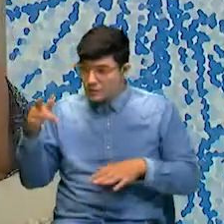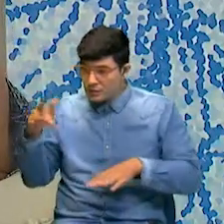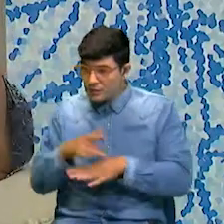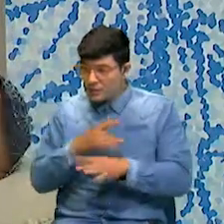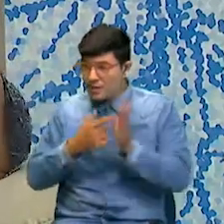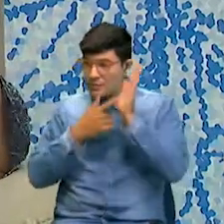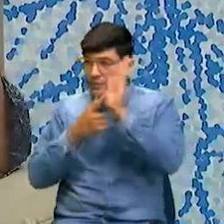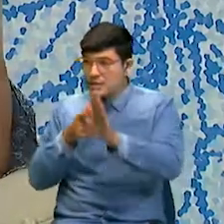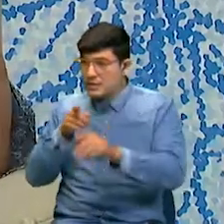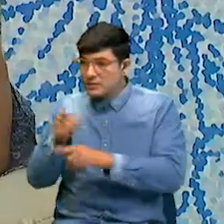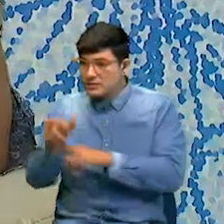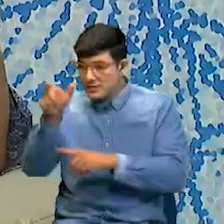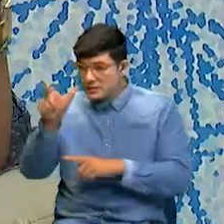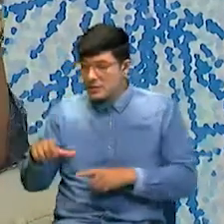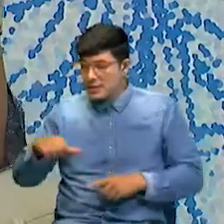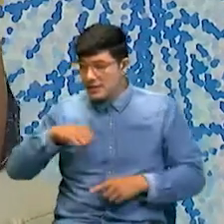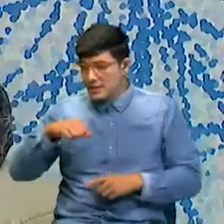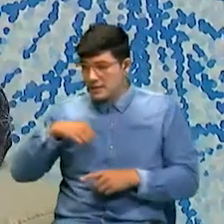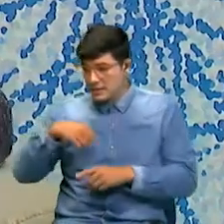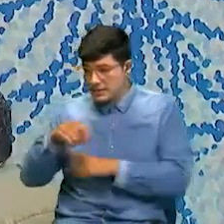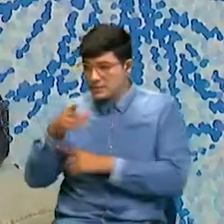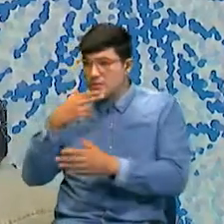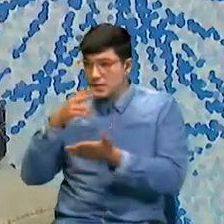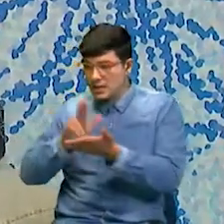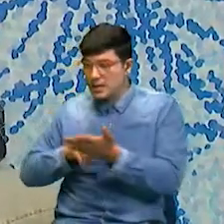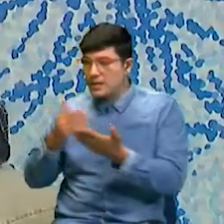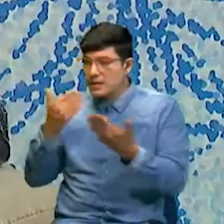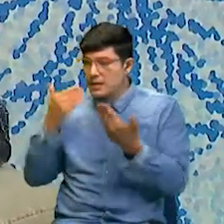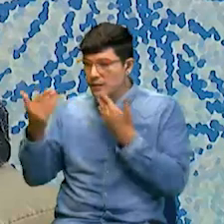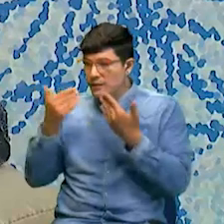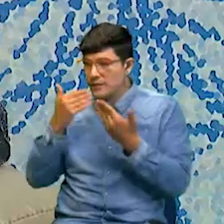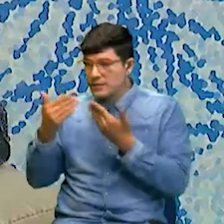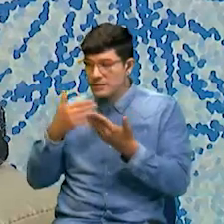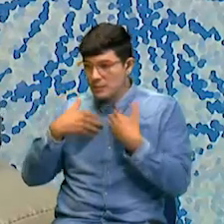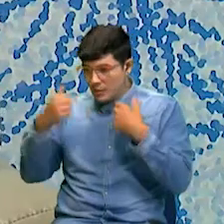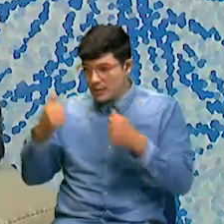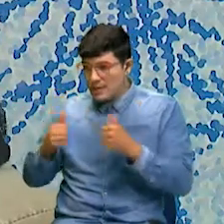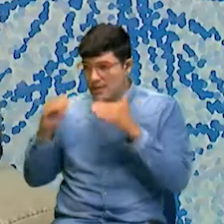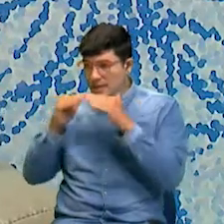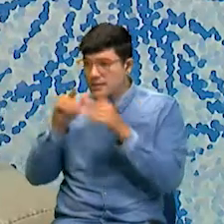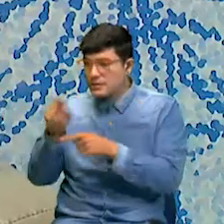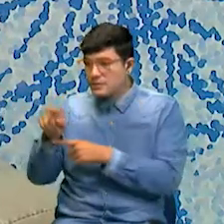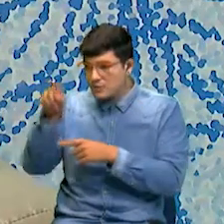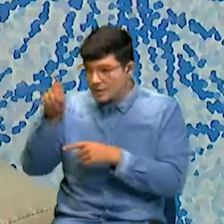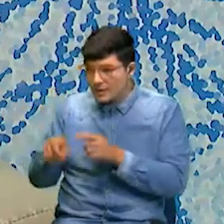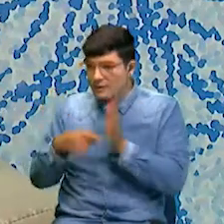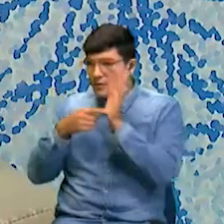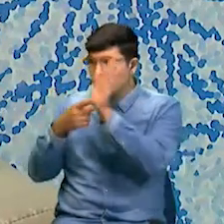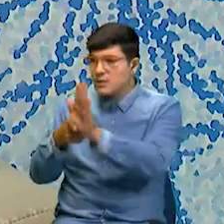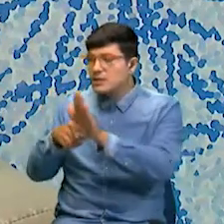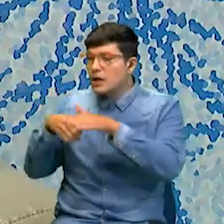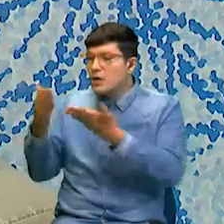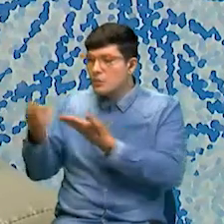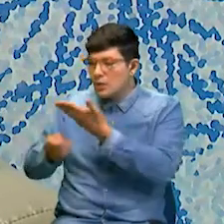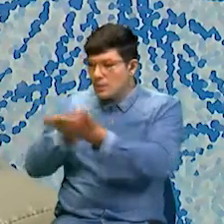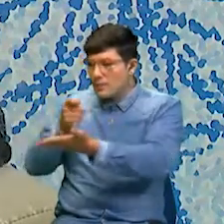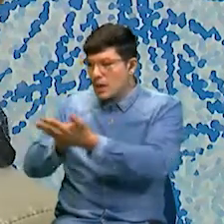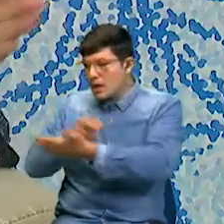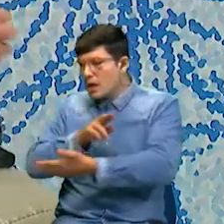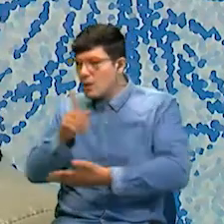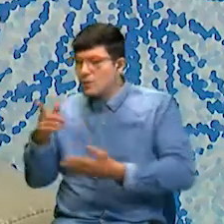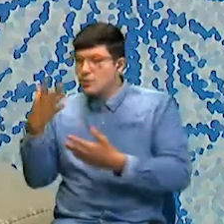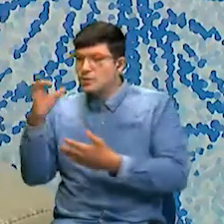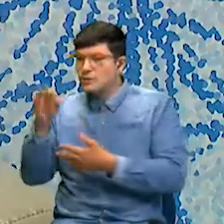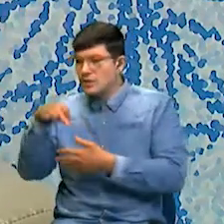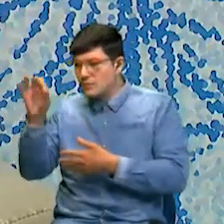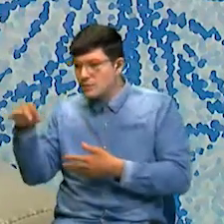el señor que tiene la, digamos, la escritura de confianza, sí, tiene que demostrar cómo pagó ese otro 50%, sí, cómo